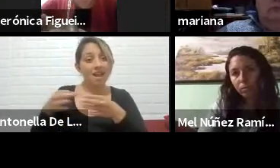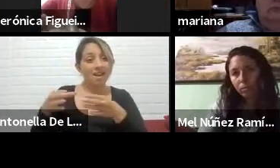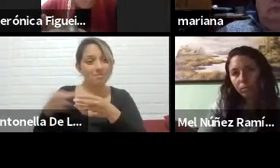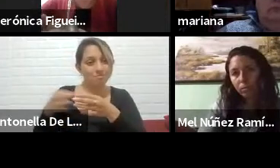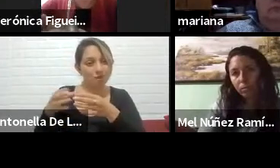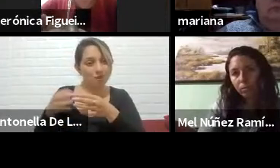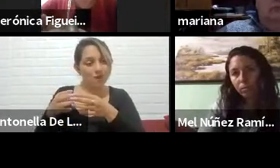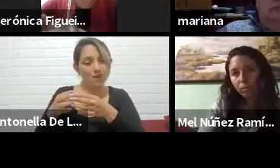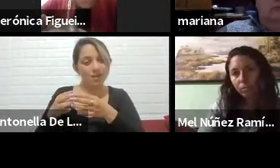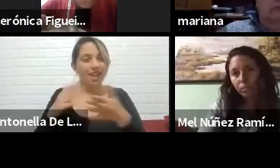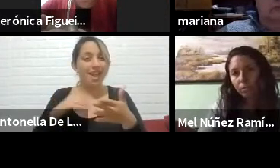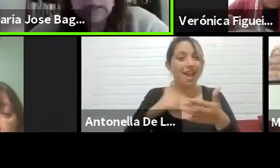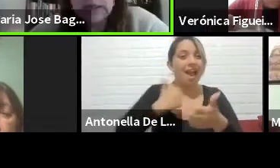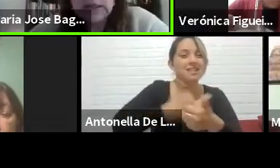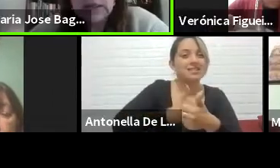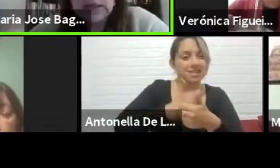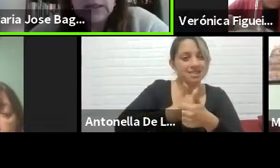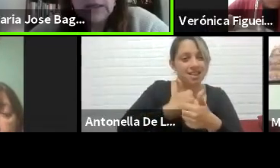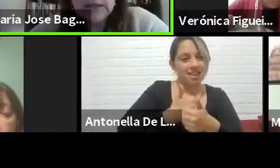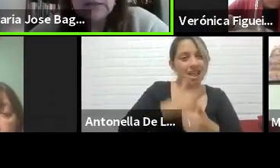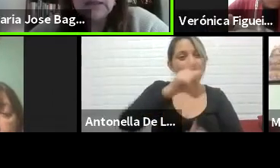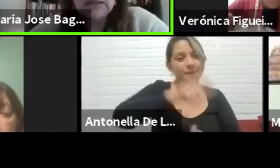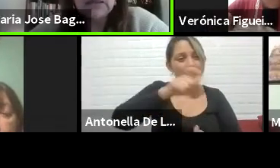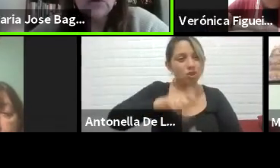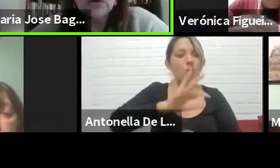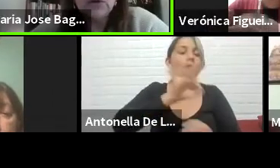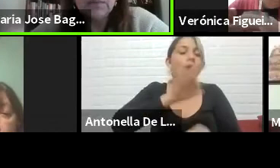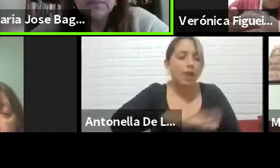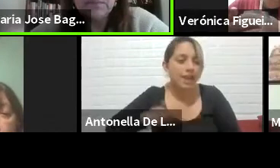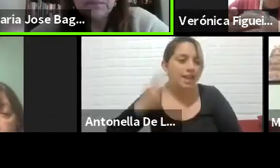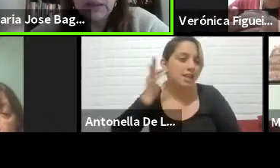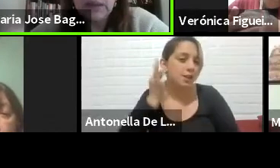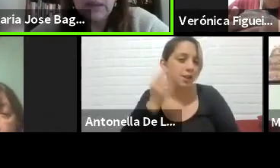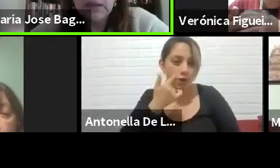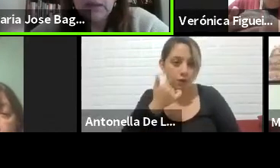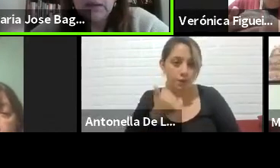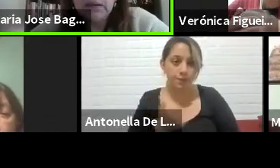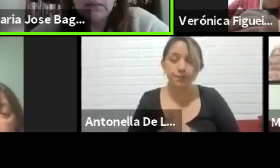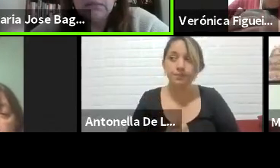personas o a los niños y a las niñas. En este sentido,